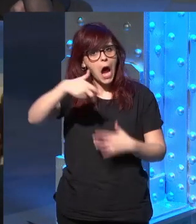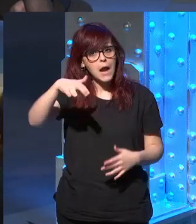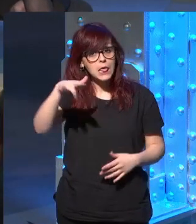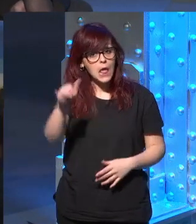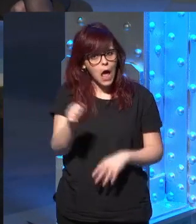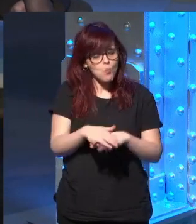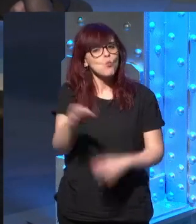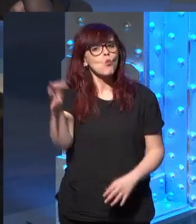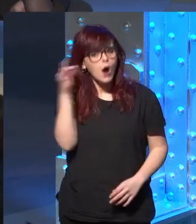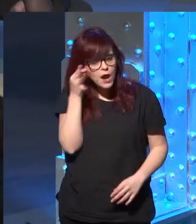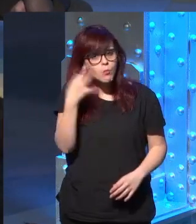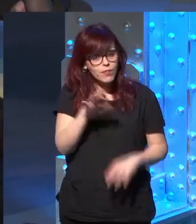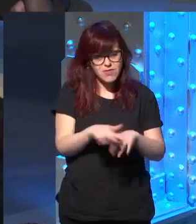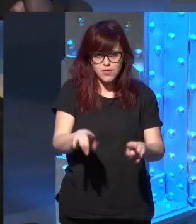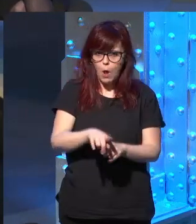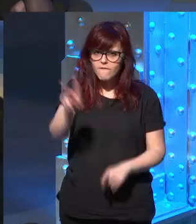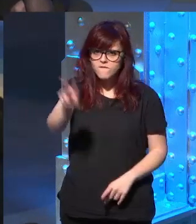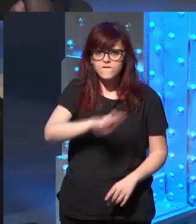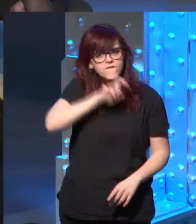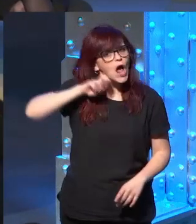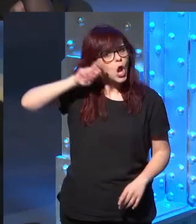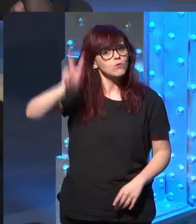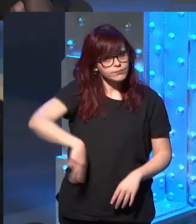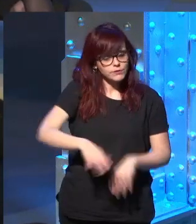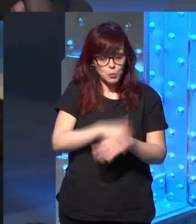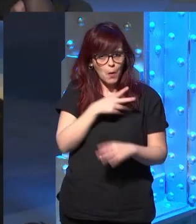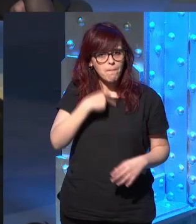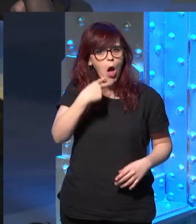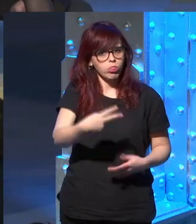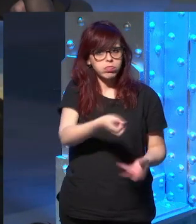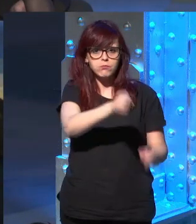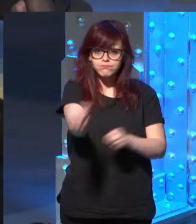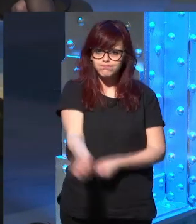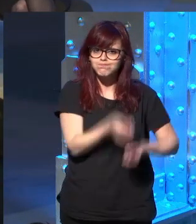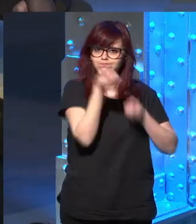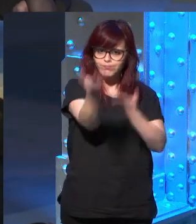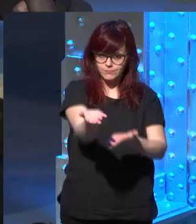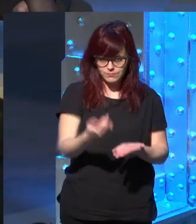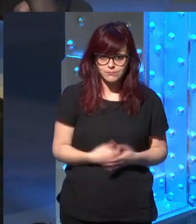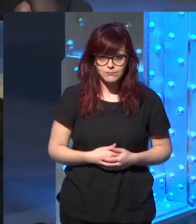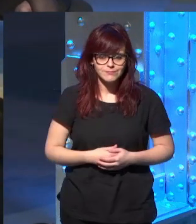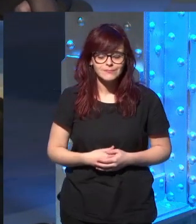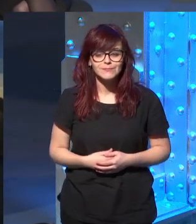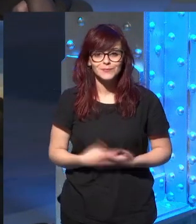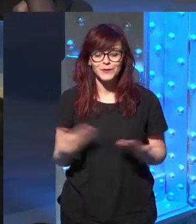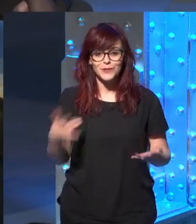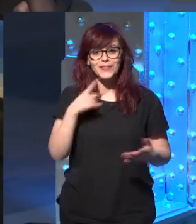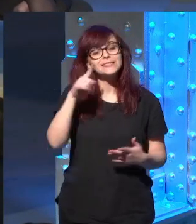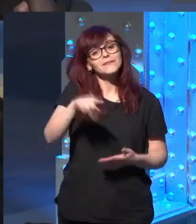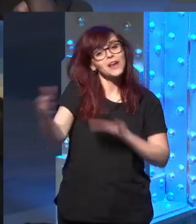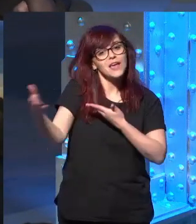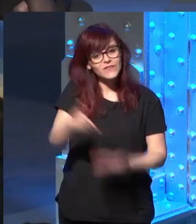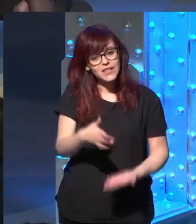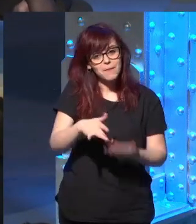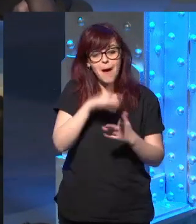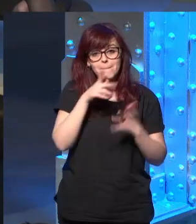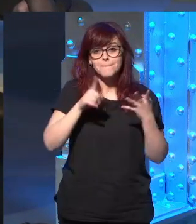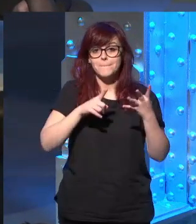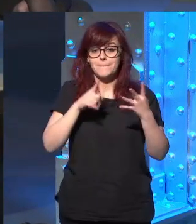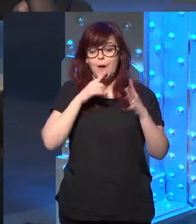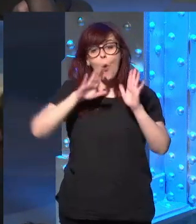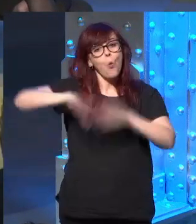mujer, podía valer por mí misma y tener una voz propia, ¿no? Bueno, vamos a invitar a la